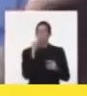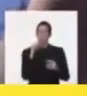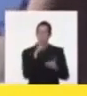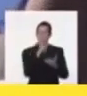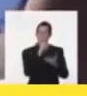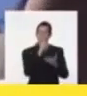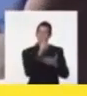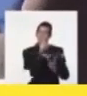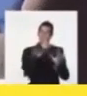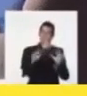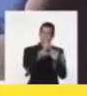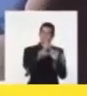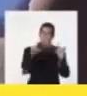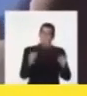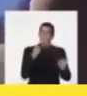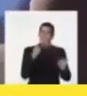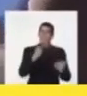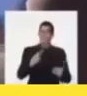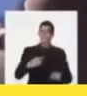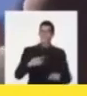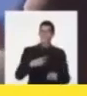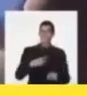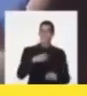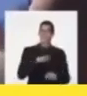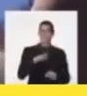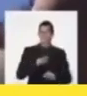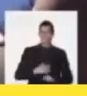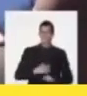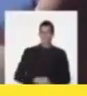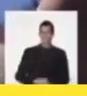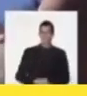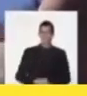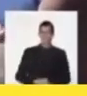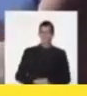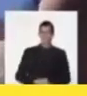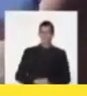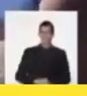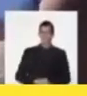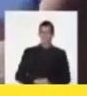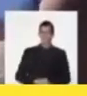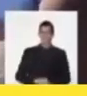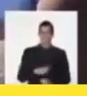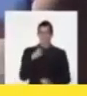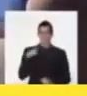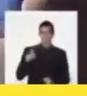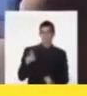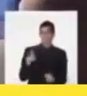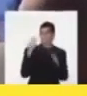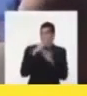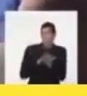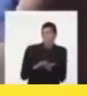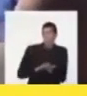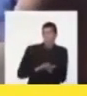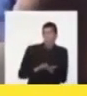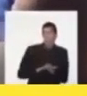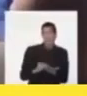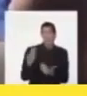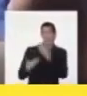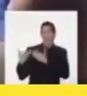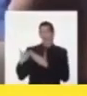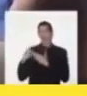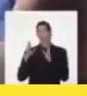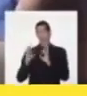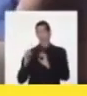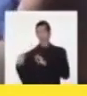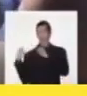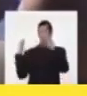de aquí, yo nací con la revolución y defiendo esto. Cuando dijo, yo Juan sin nada no más ayer y hoy Juan